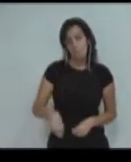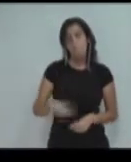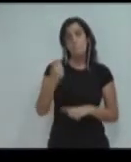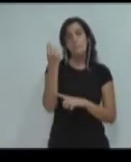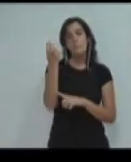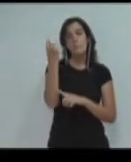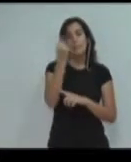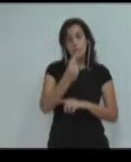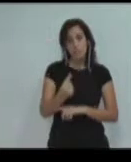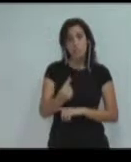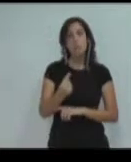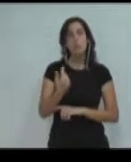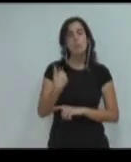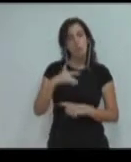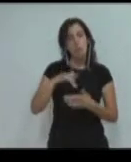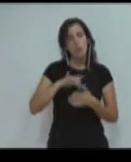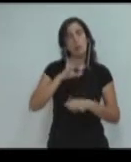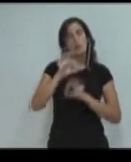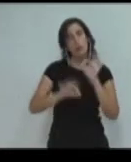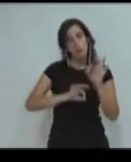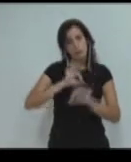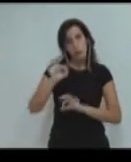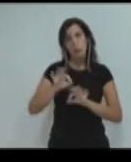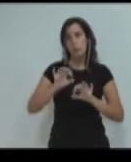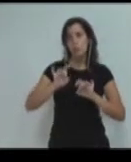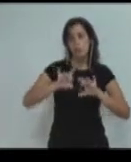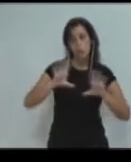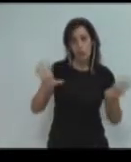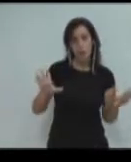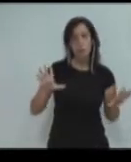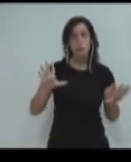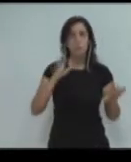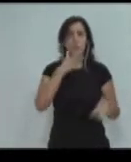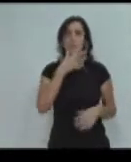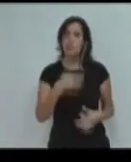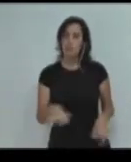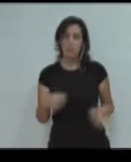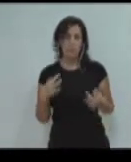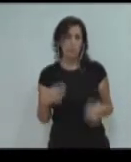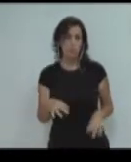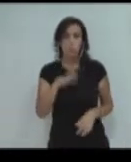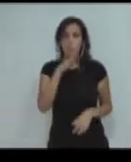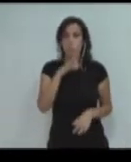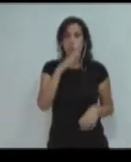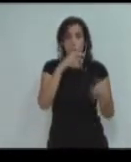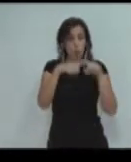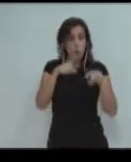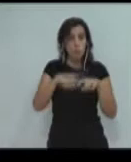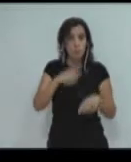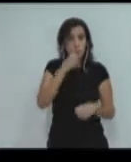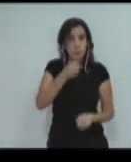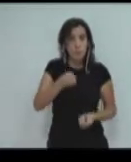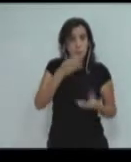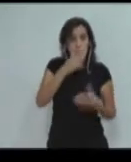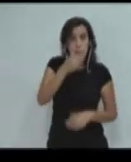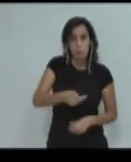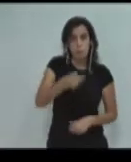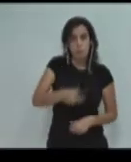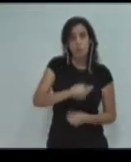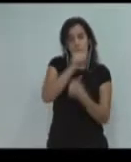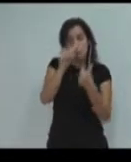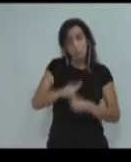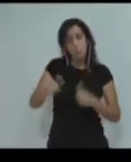diseños organizados, claros, sencillos, porque es tan importante lo que se cuenta como en la forma en que lo ponemos.